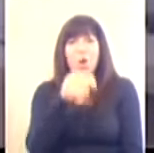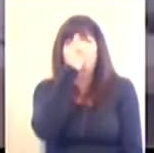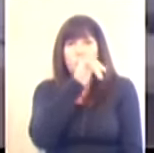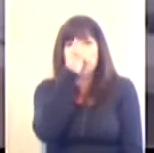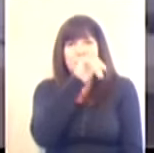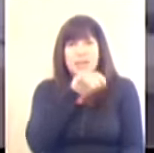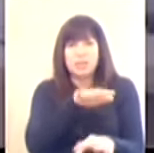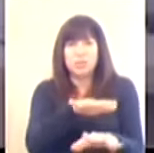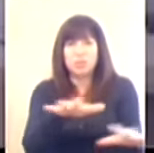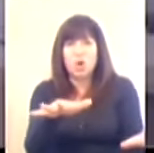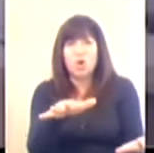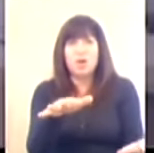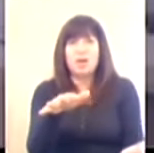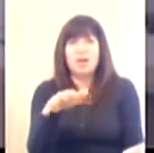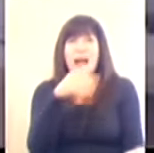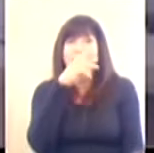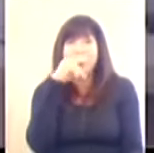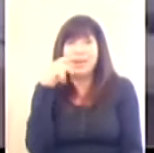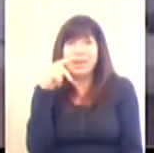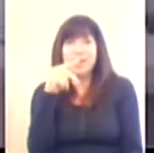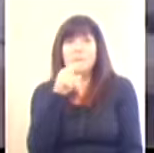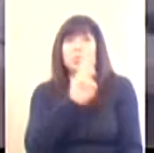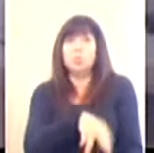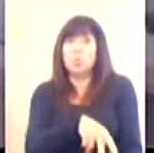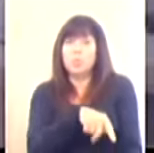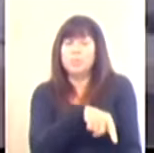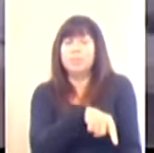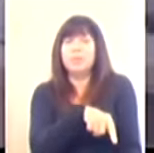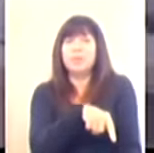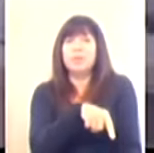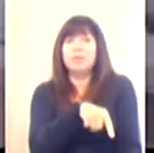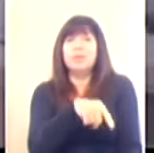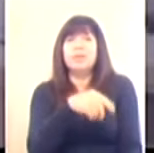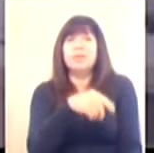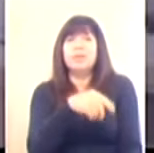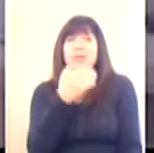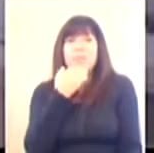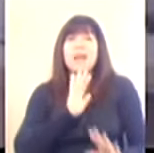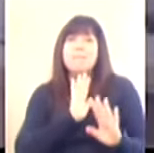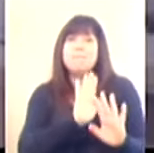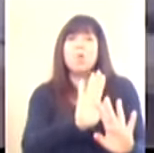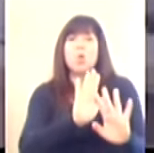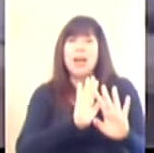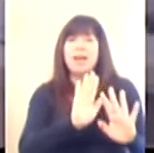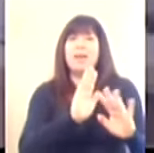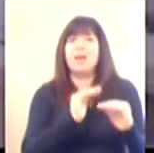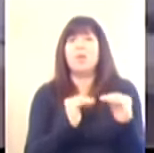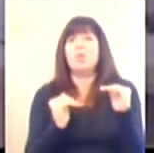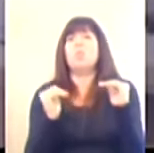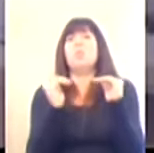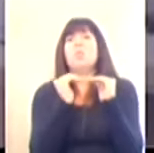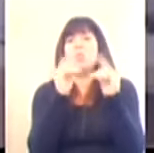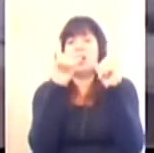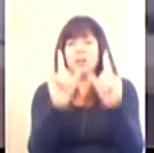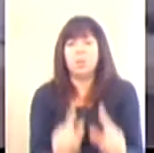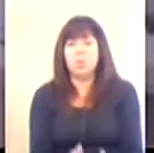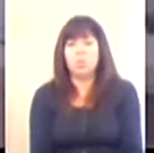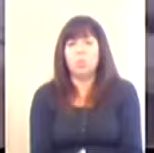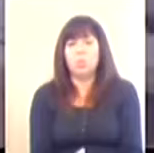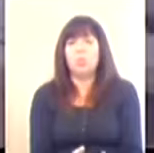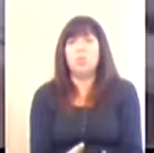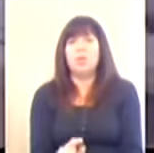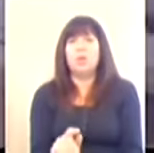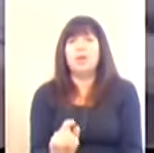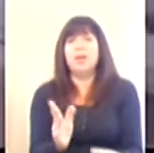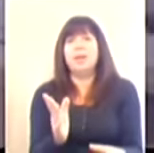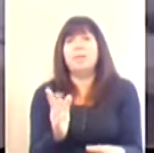del sur, y hacer eso de modo tal que genere un empuje a una equidad y reducción de la pobreza energética, tanto